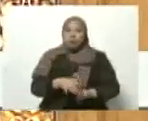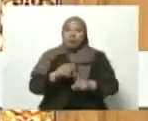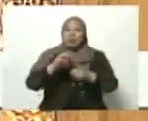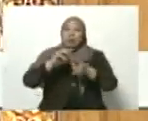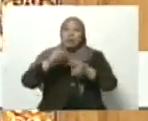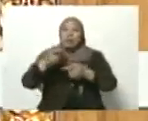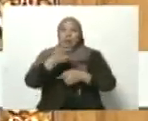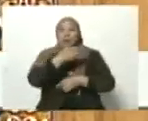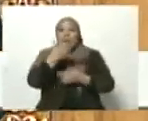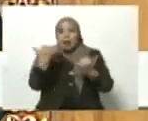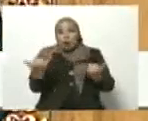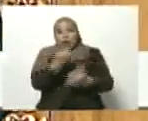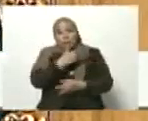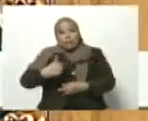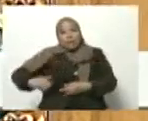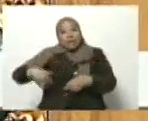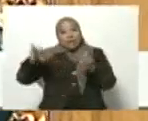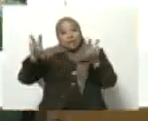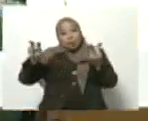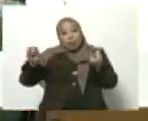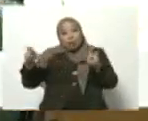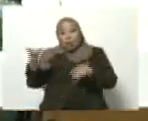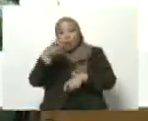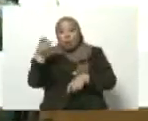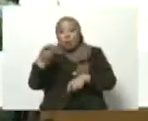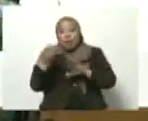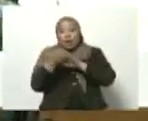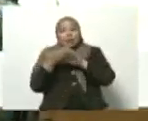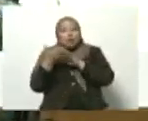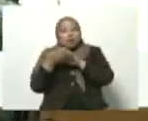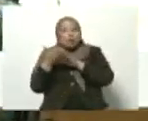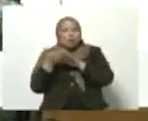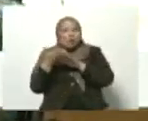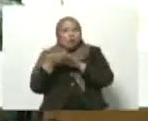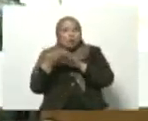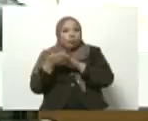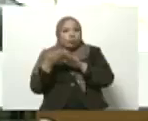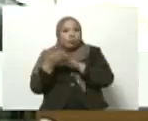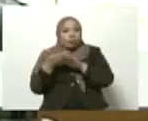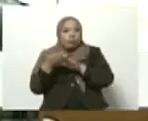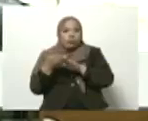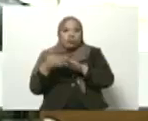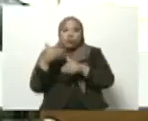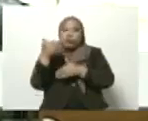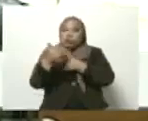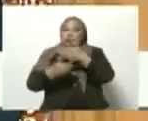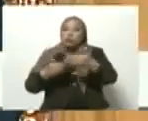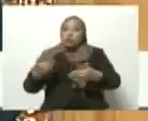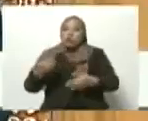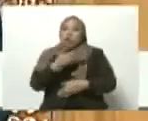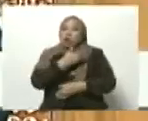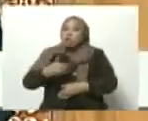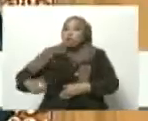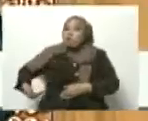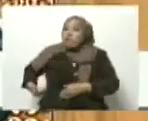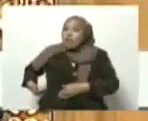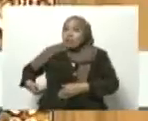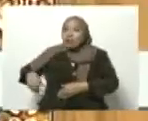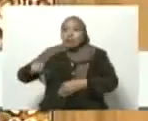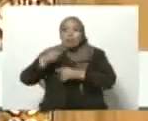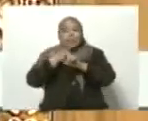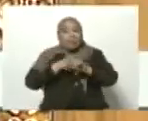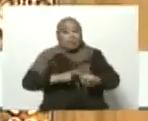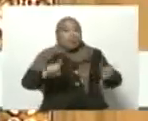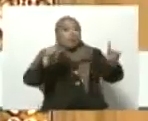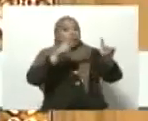repararla. Mi problema es el siguiente. Yo creo que el gobierno de Biden y Trump no son iguales. Pero en el